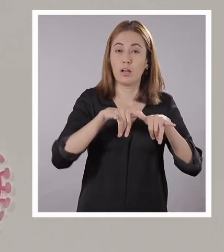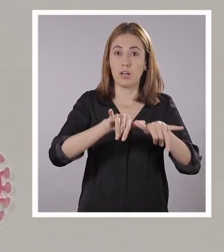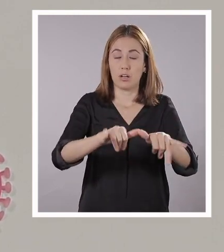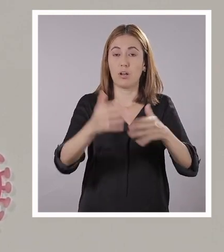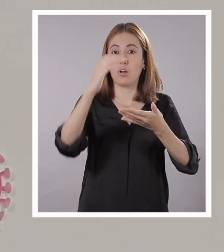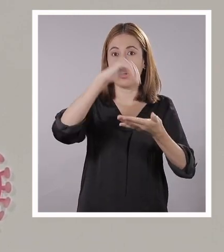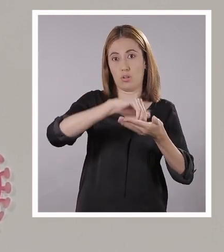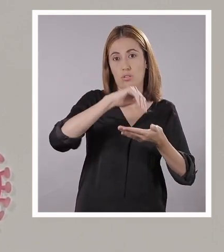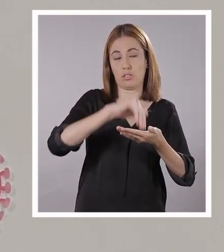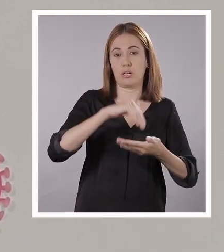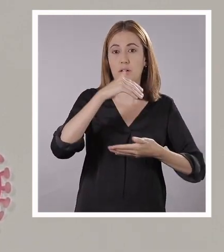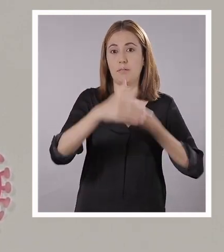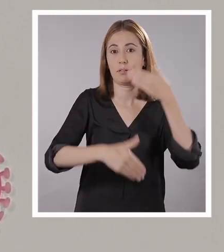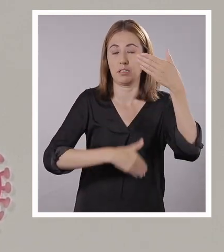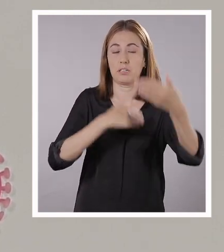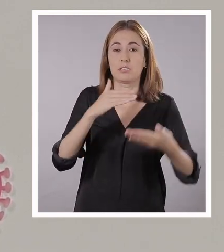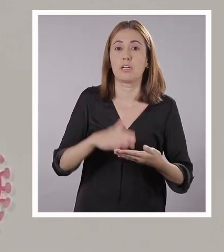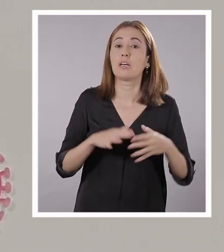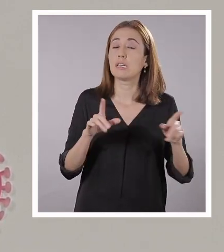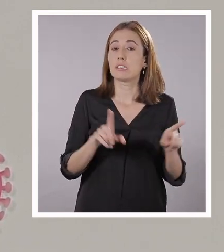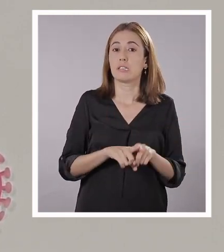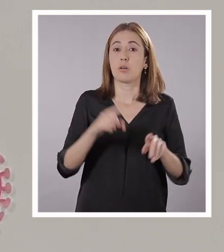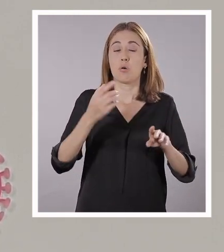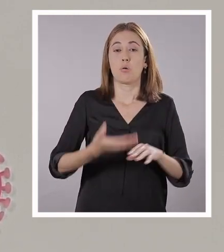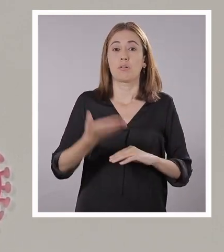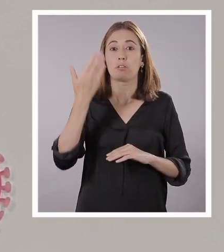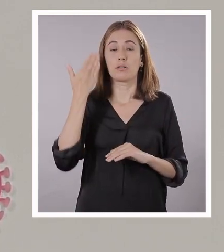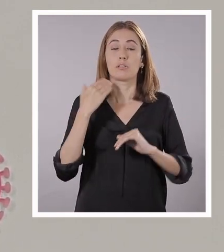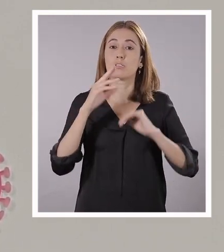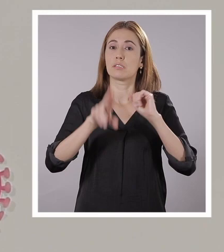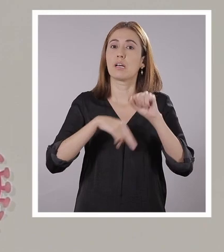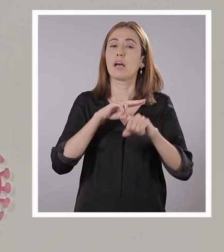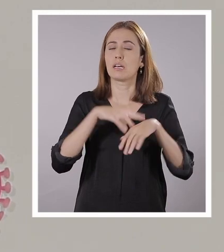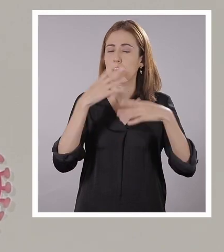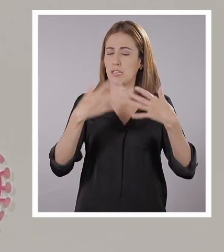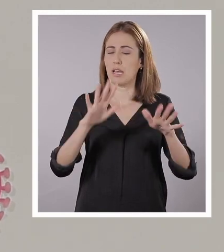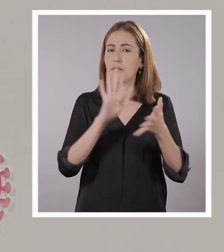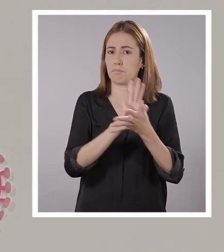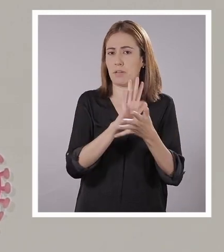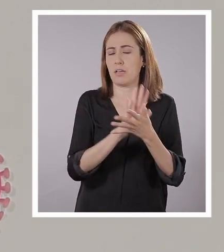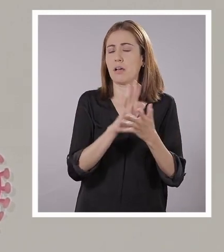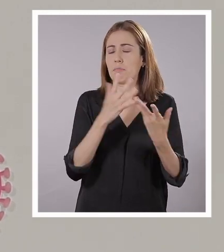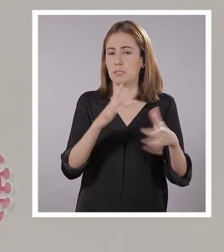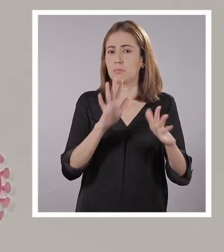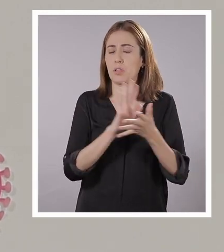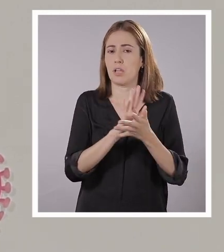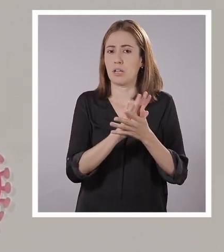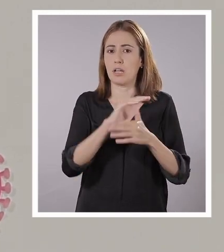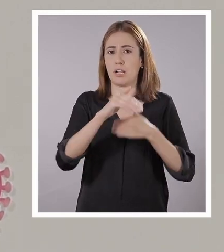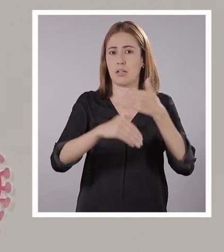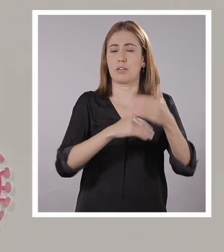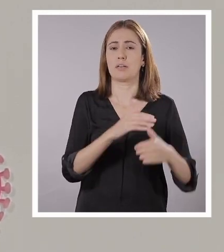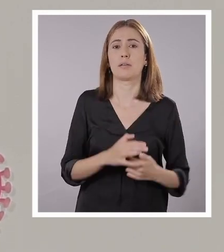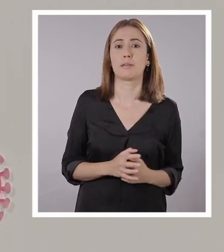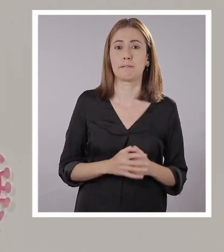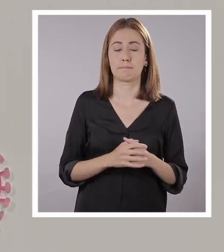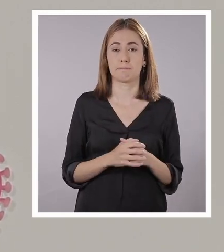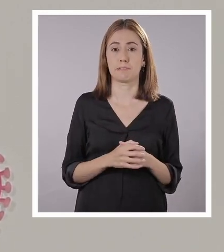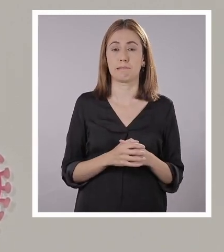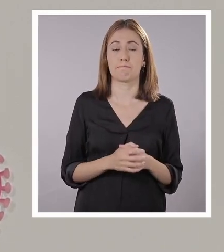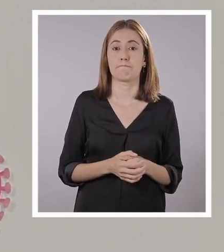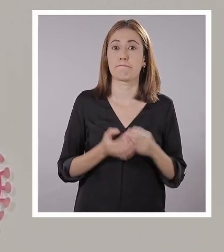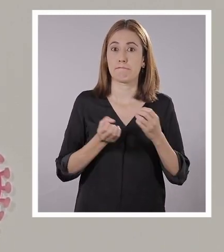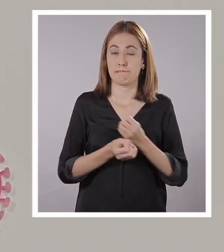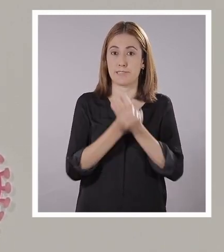volver otra vez a la normalidad, como teníamos antes nuestra vida. Exacto, y pronto, pronto vamos a salir de esto, profe, pronto, pronto, ya lo va a ver usted. Pero a mí me